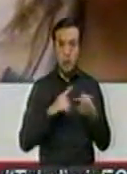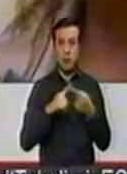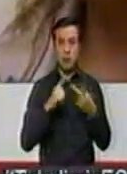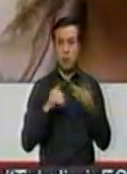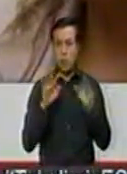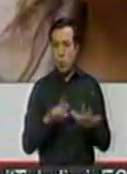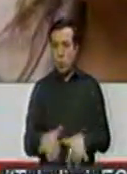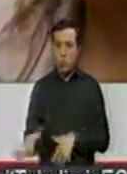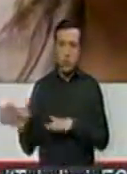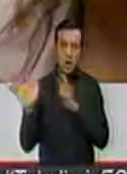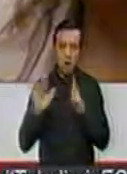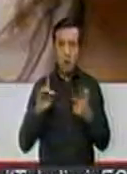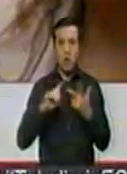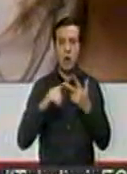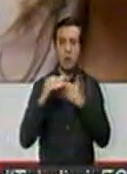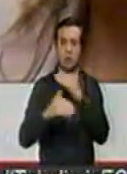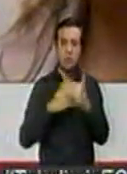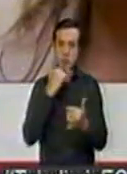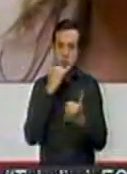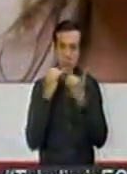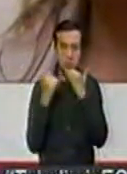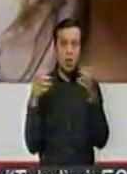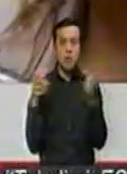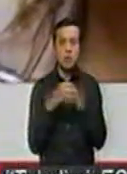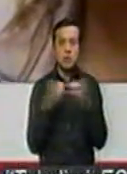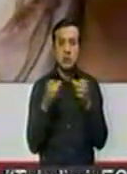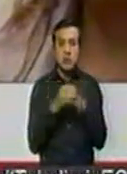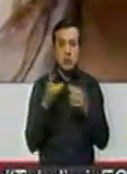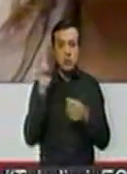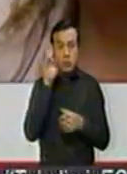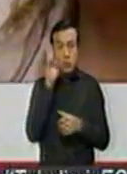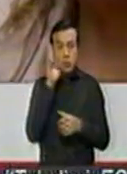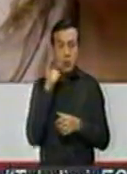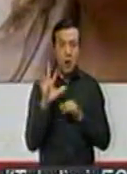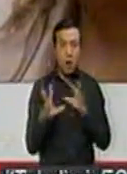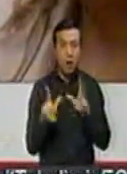informáticos, fraude procesal, asociación ilícita,